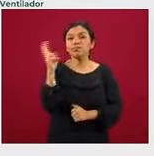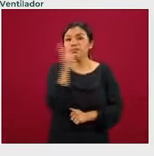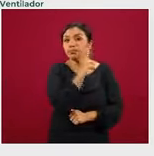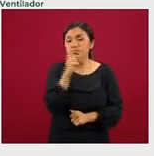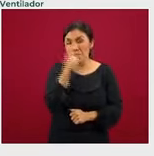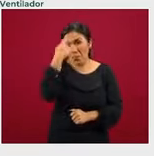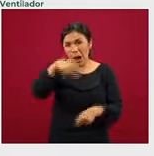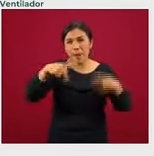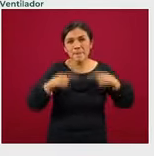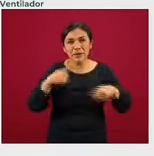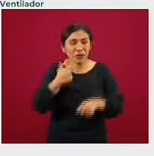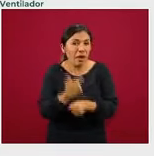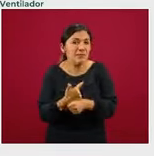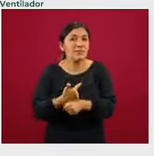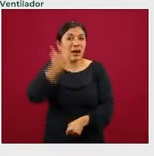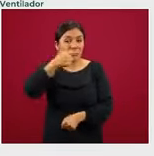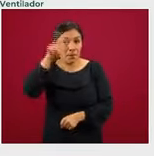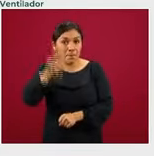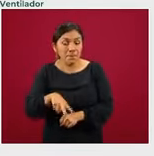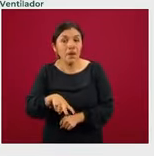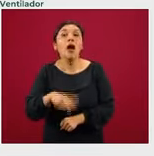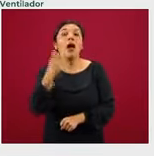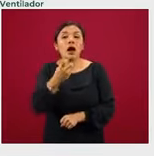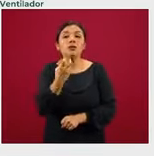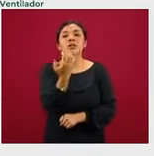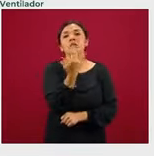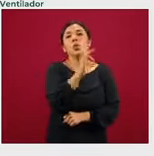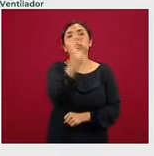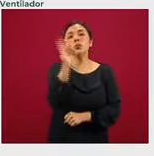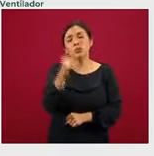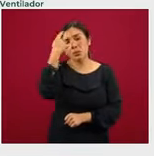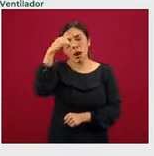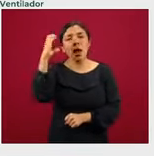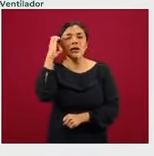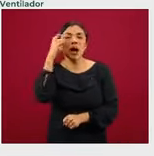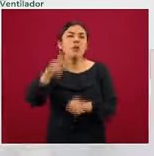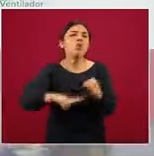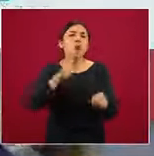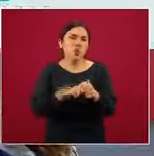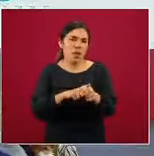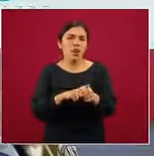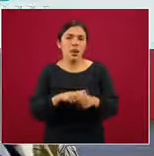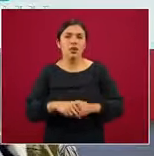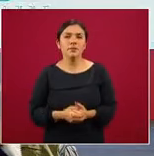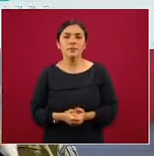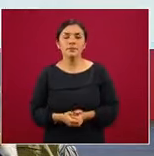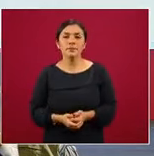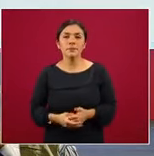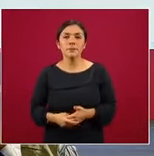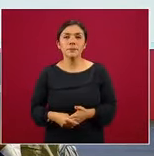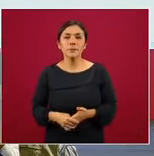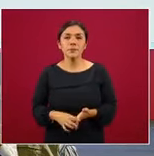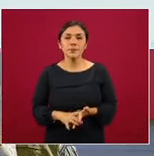mecánica para las personas críticamente enfermas y 50% en camas generales. La siguiente.